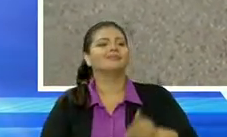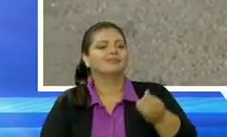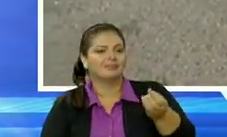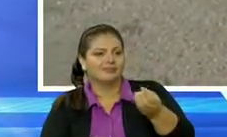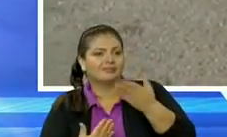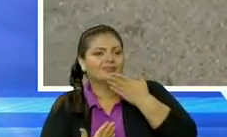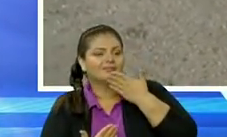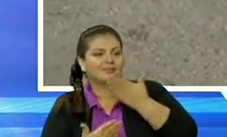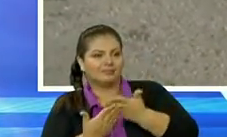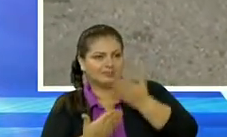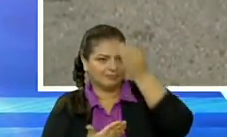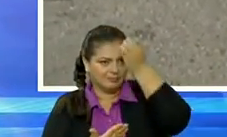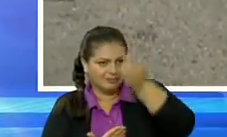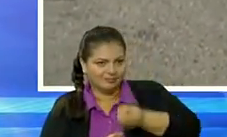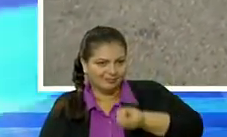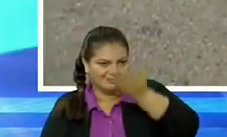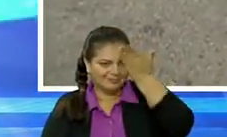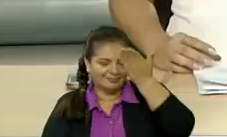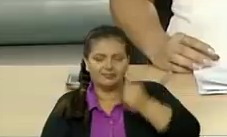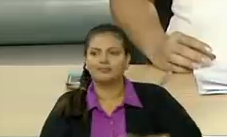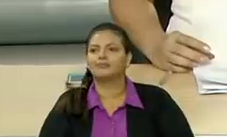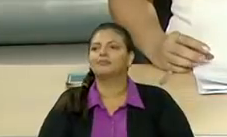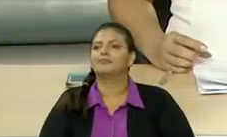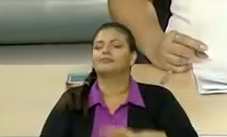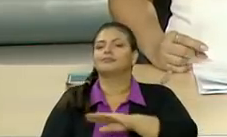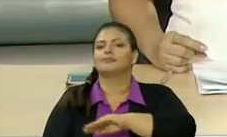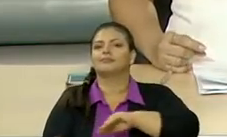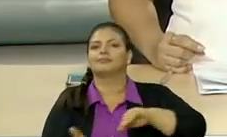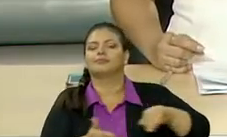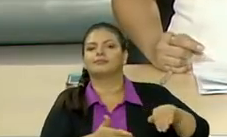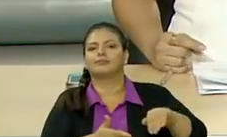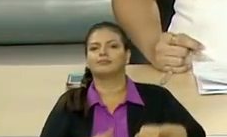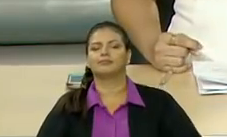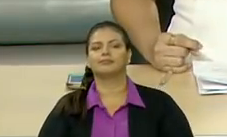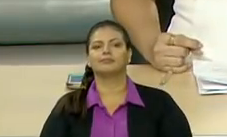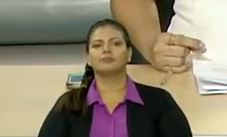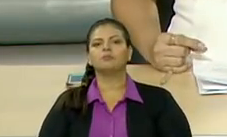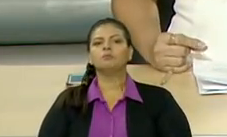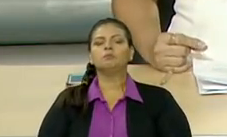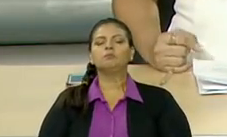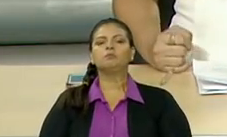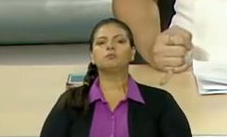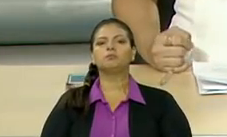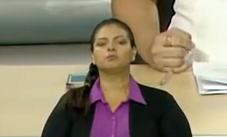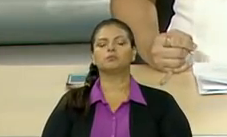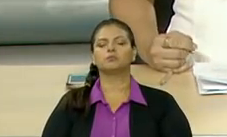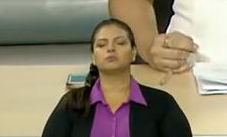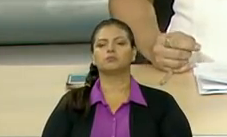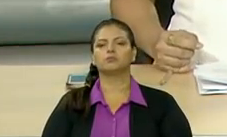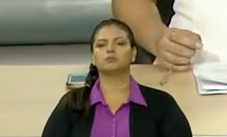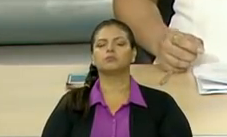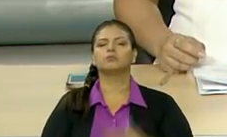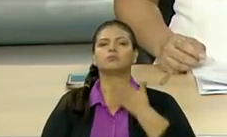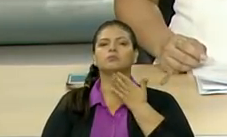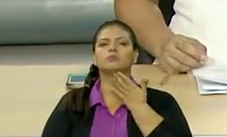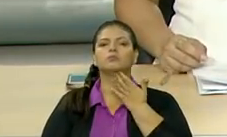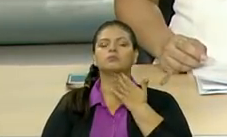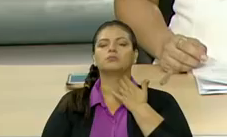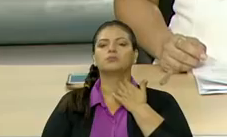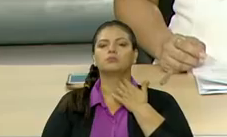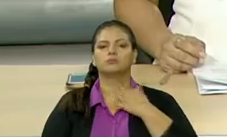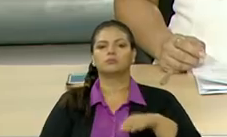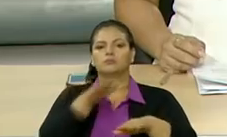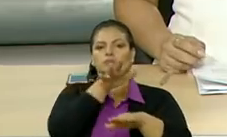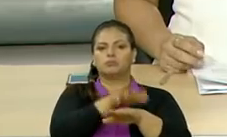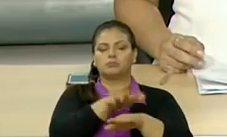por la información. Tenemos más noticias. Decomisan 190 paquetes de clorhidrato de cocaína durante el operativo Impacto 207 ejecutado en